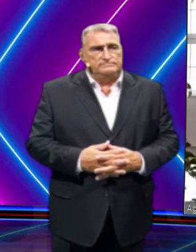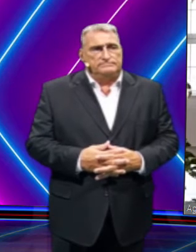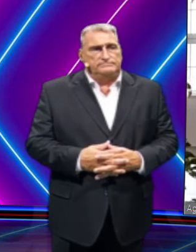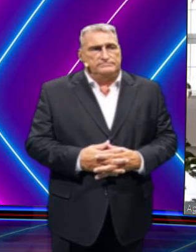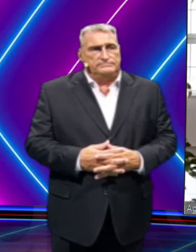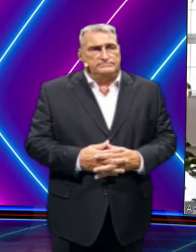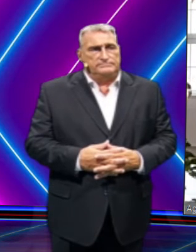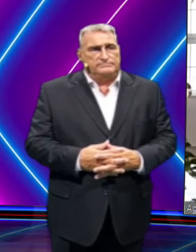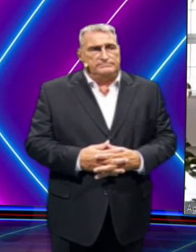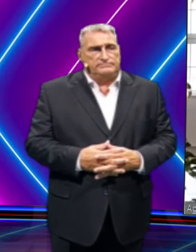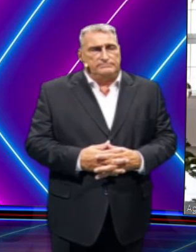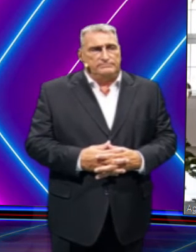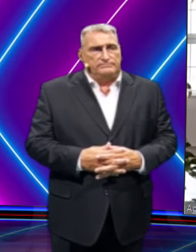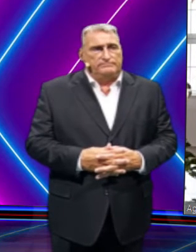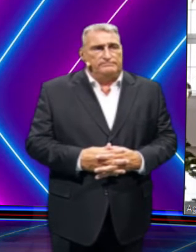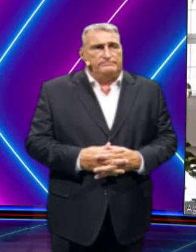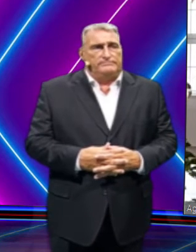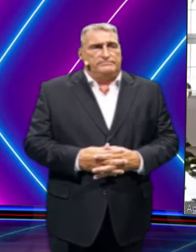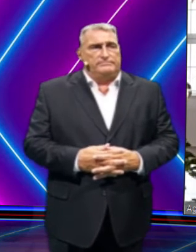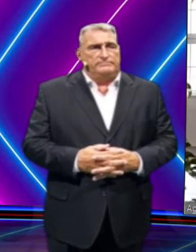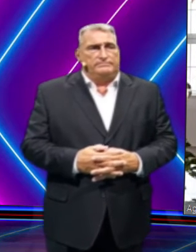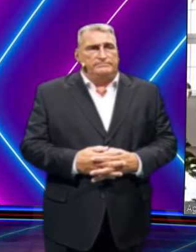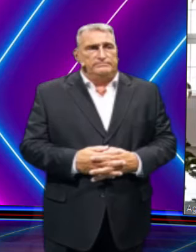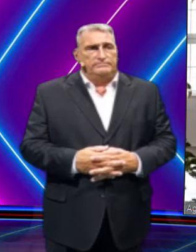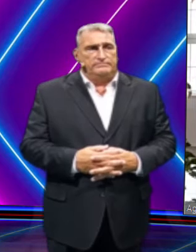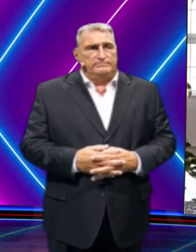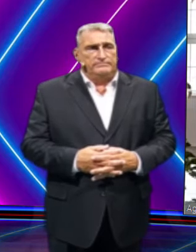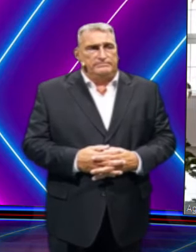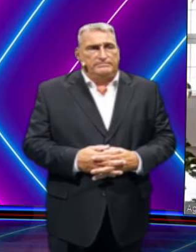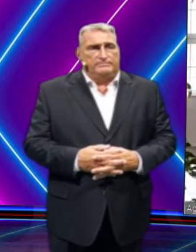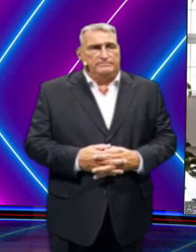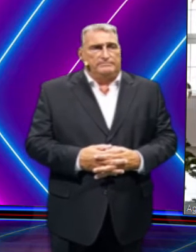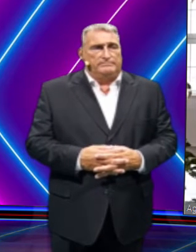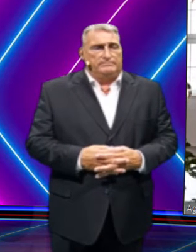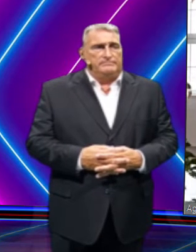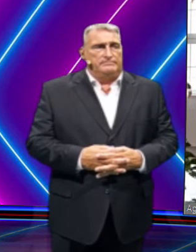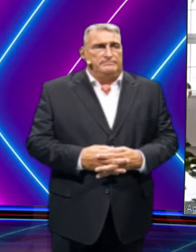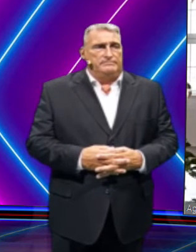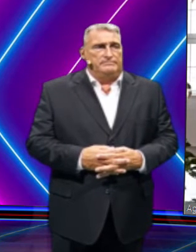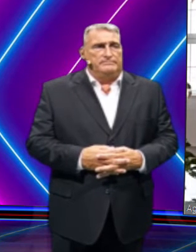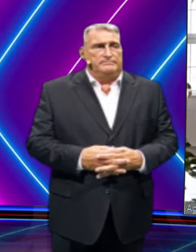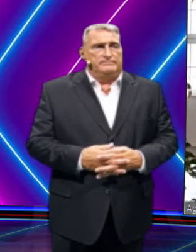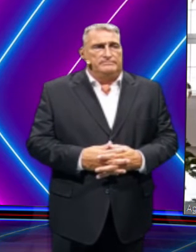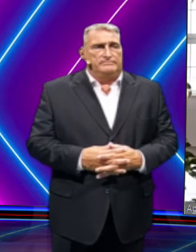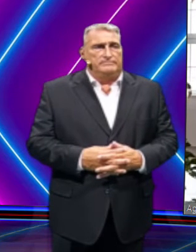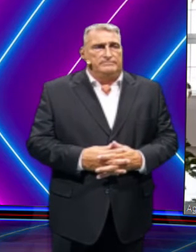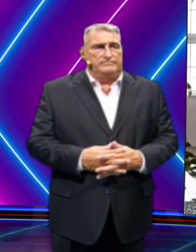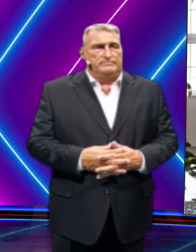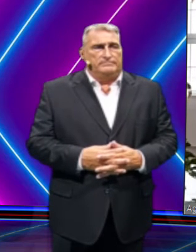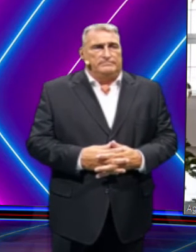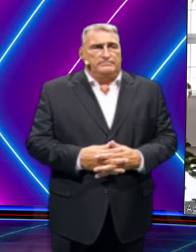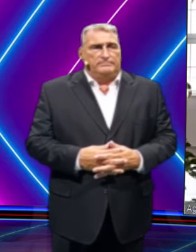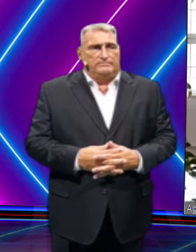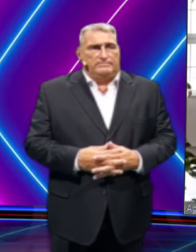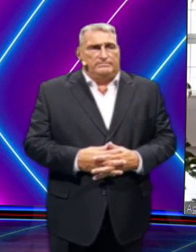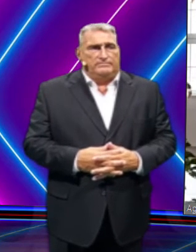Dígame, por favor, porque yo no tengo la respuesta, tengo una idea, pero no la respuesta. ¿Qué estamos en el octavo